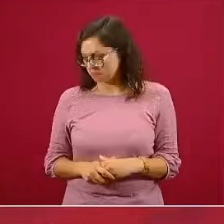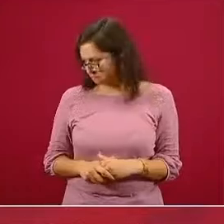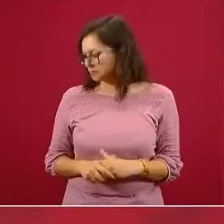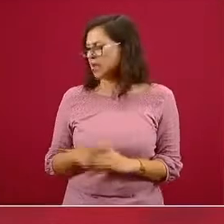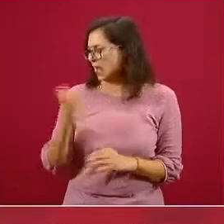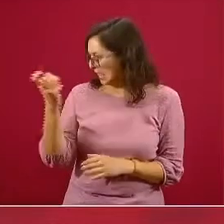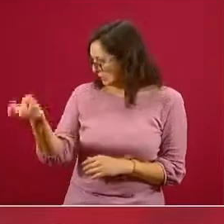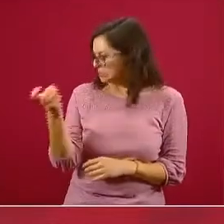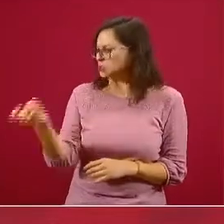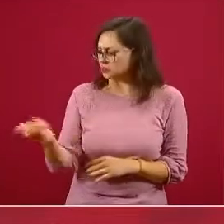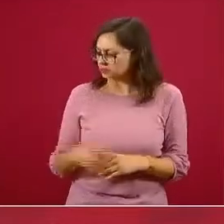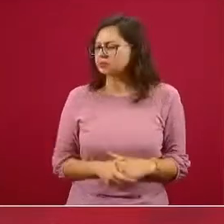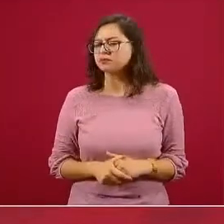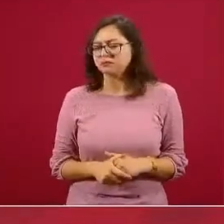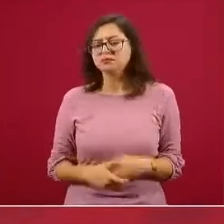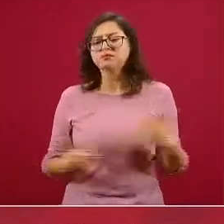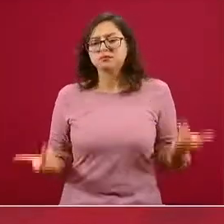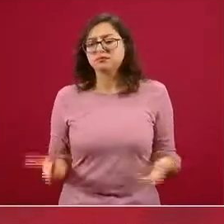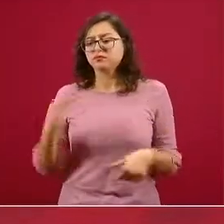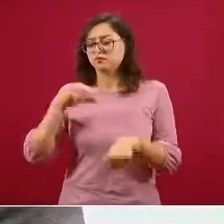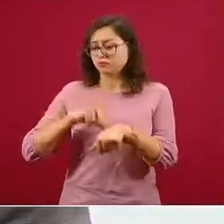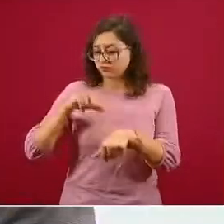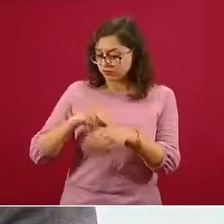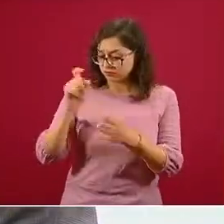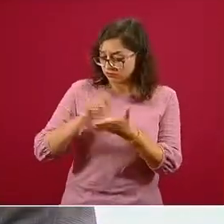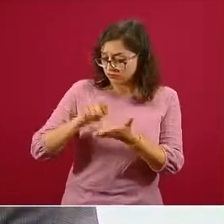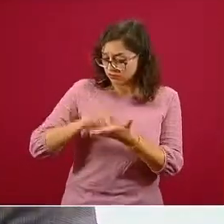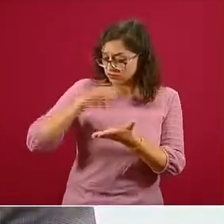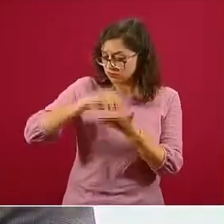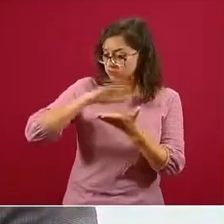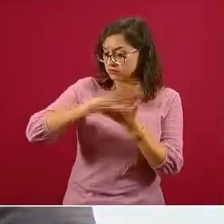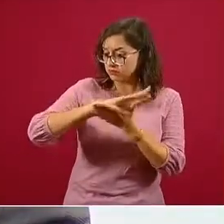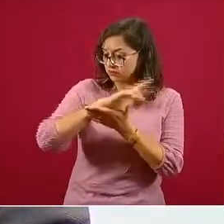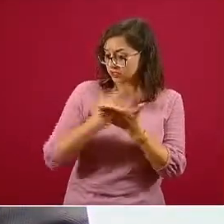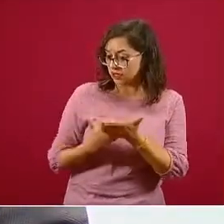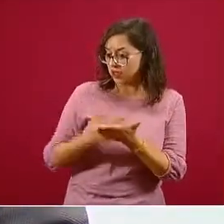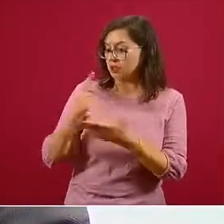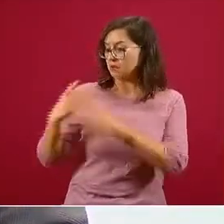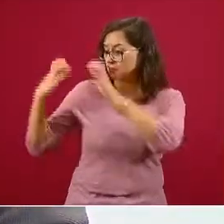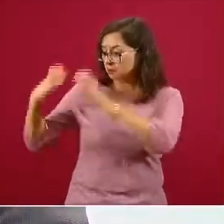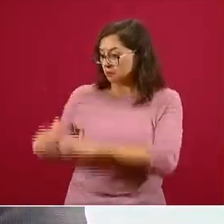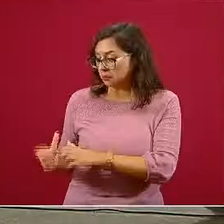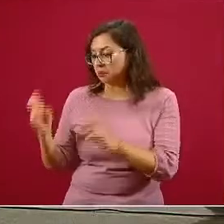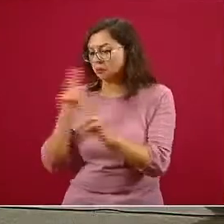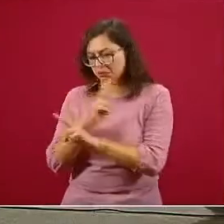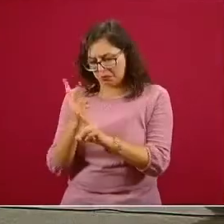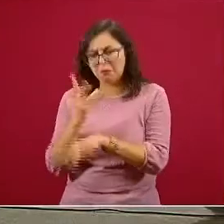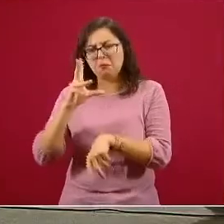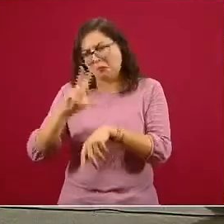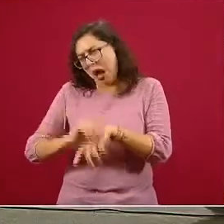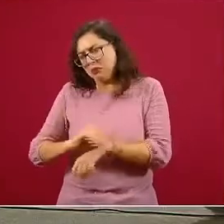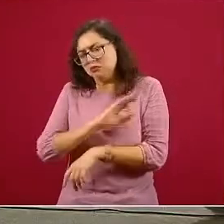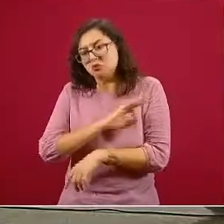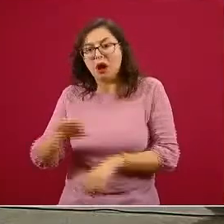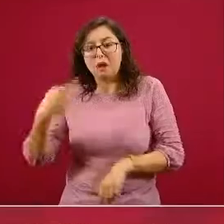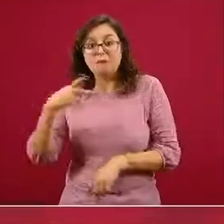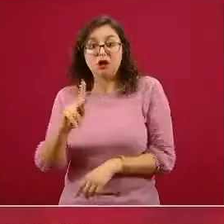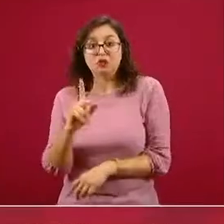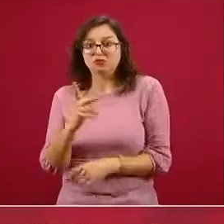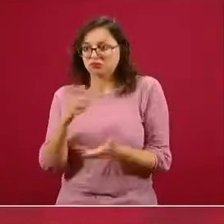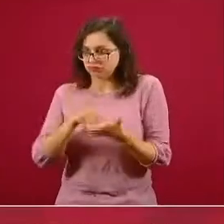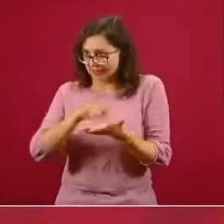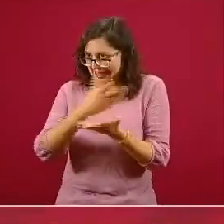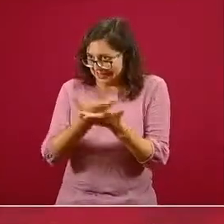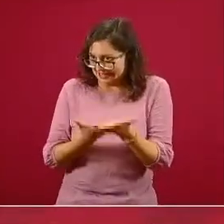médico le prescribe tener un tanque de oxígeno y tener oxigenoterapia en domicilio, pues adelante, pero no hacerlo por motivación propia,